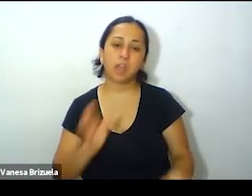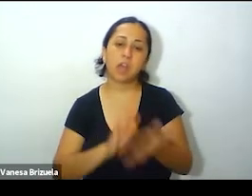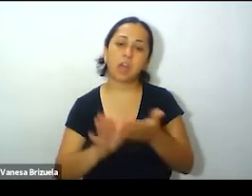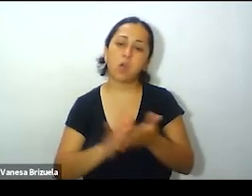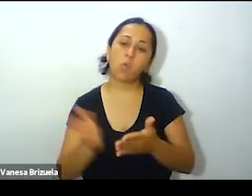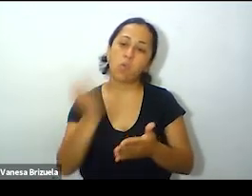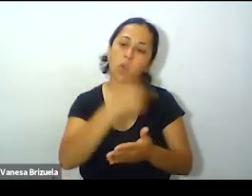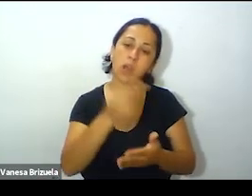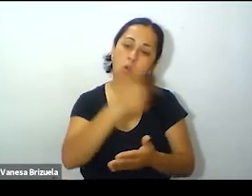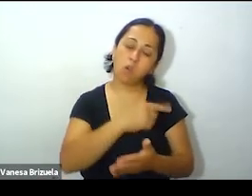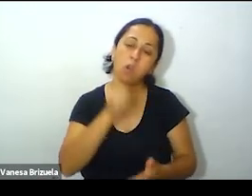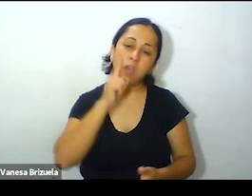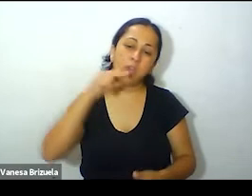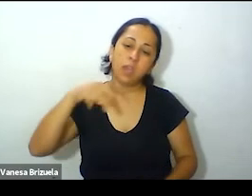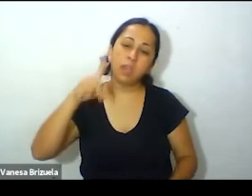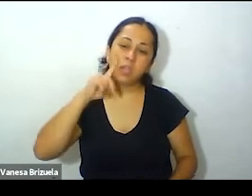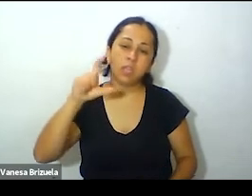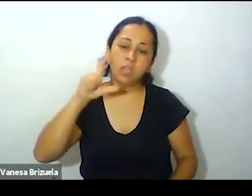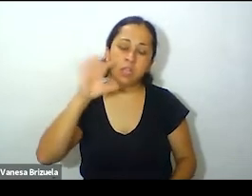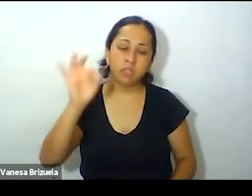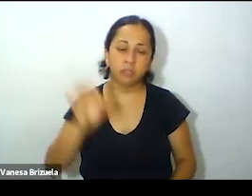Voy a volver al inicio.